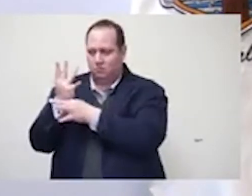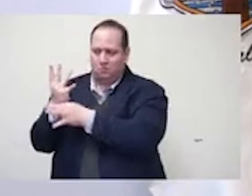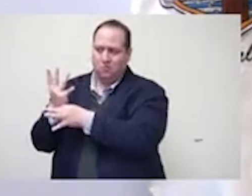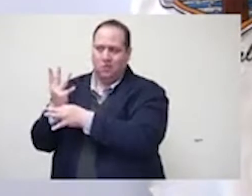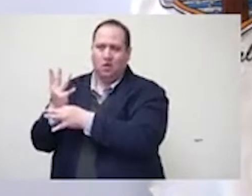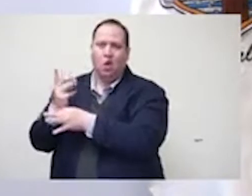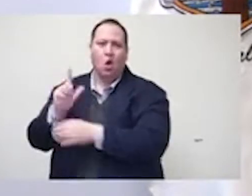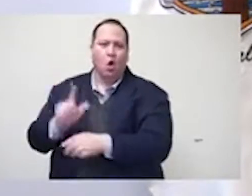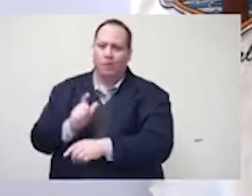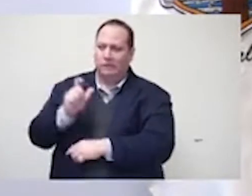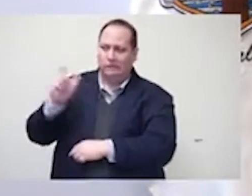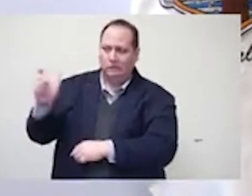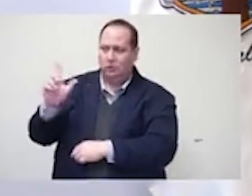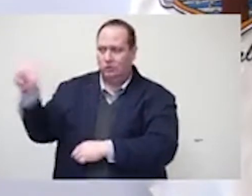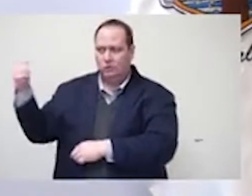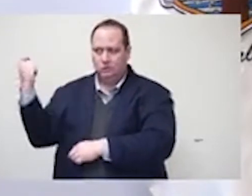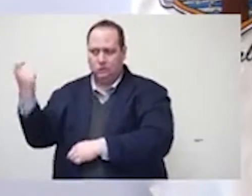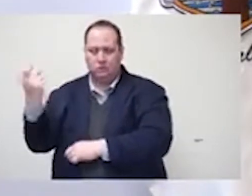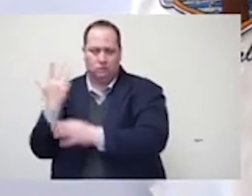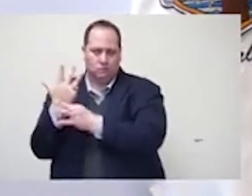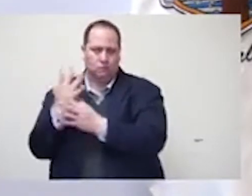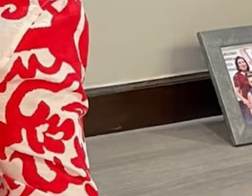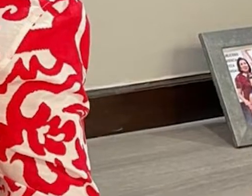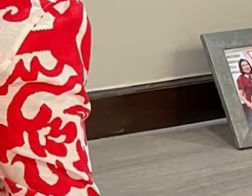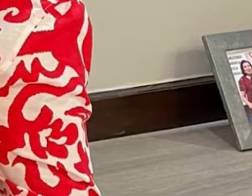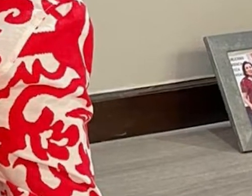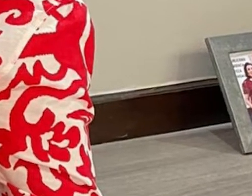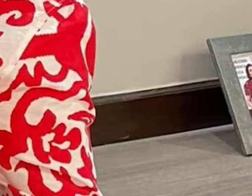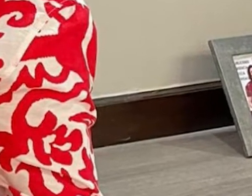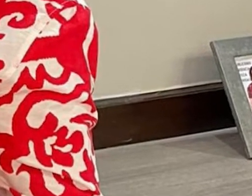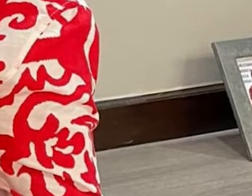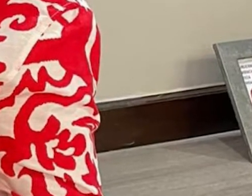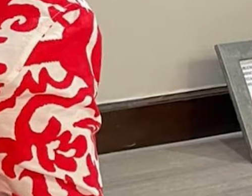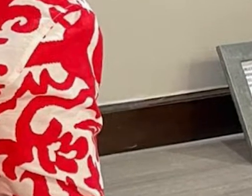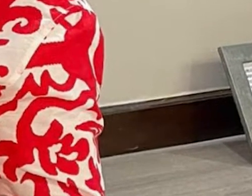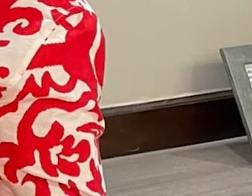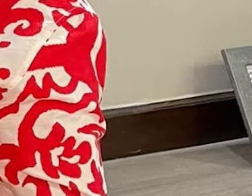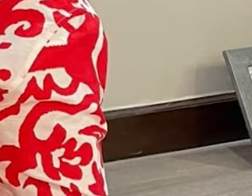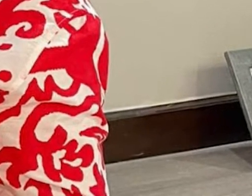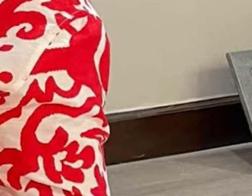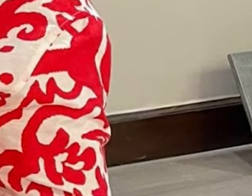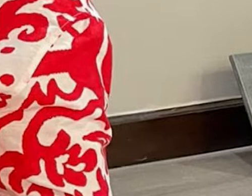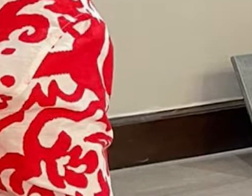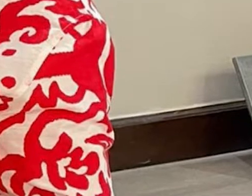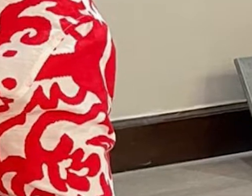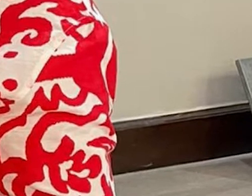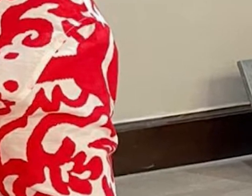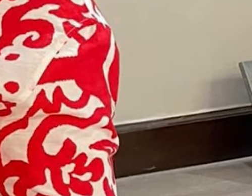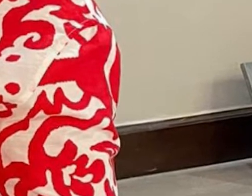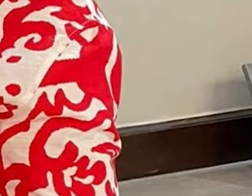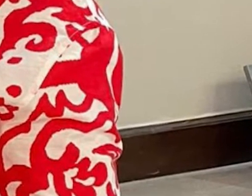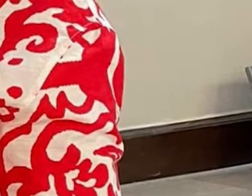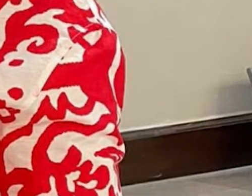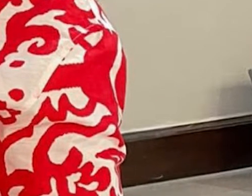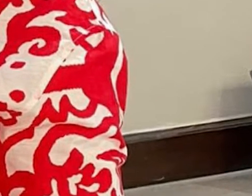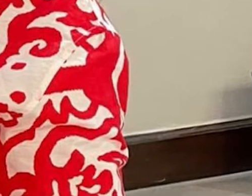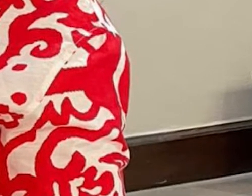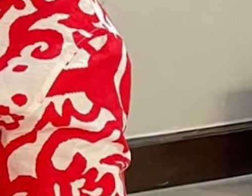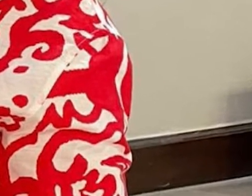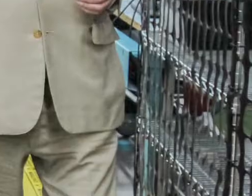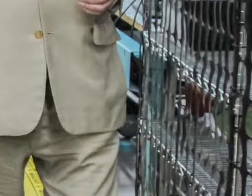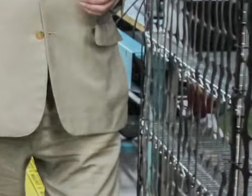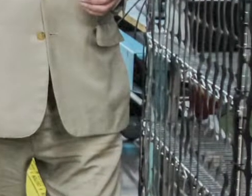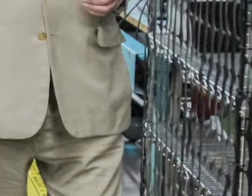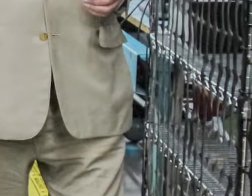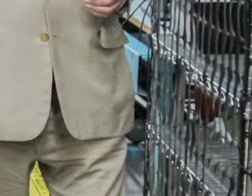del erario en ese sentido la gobernadora informó que en el caso de su hijo este no acudió ya que es muy pequeño para un viaje tan